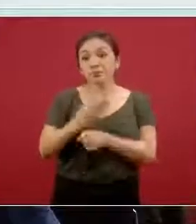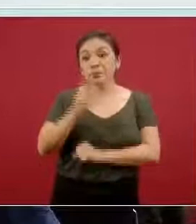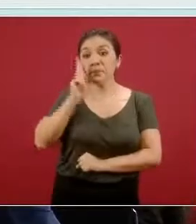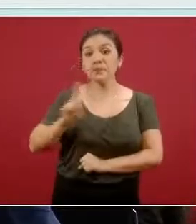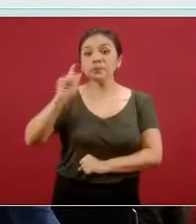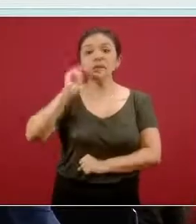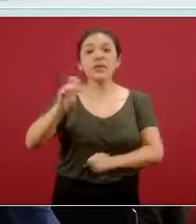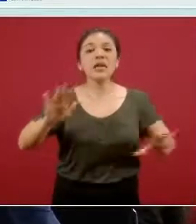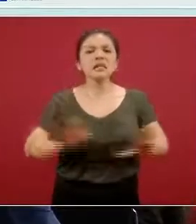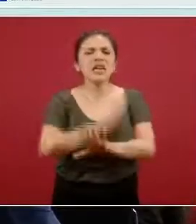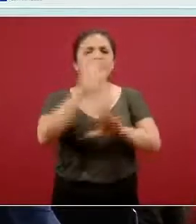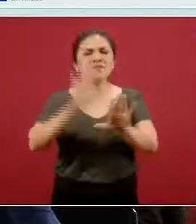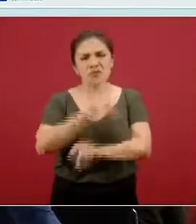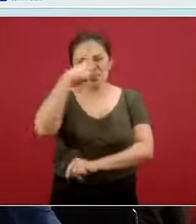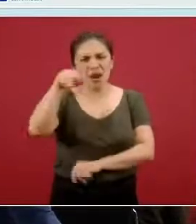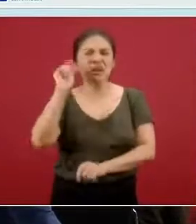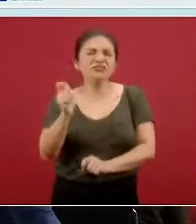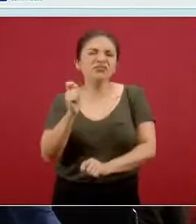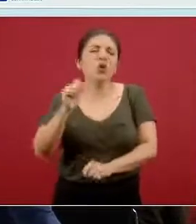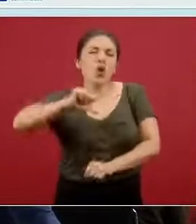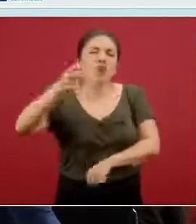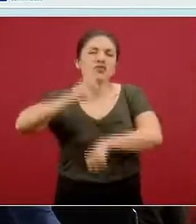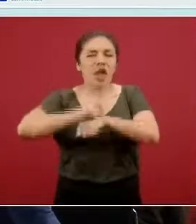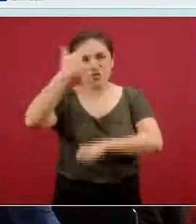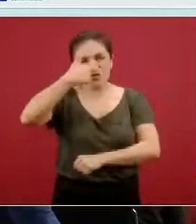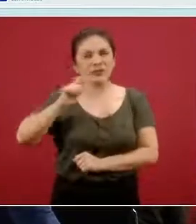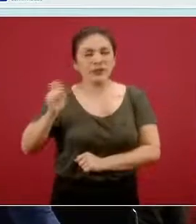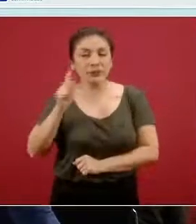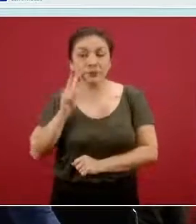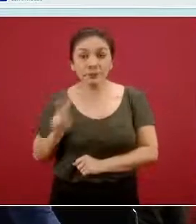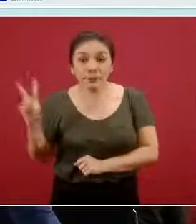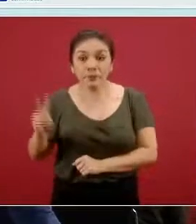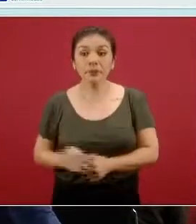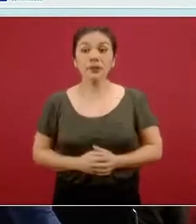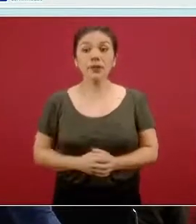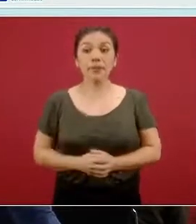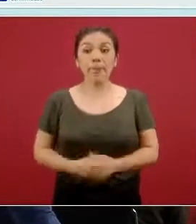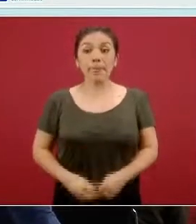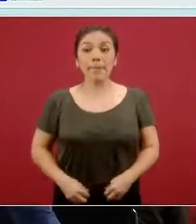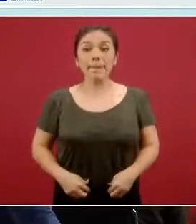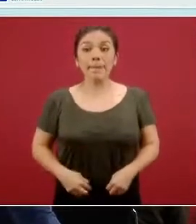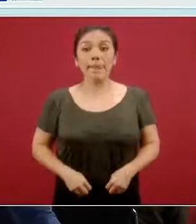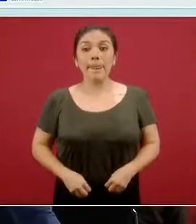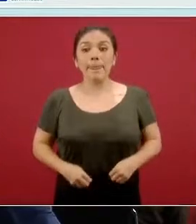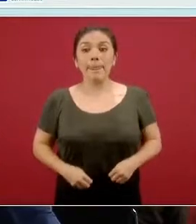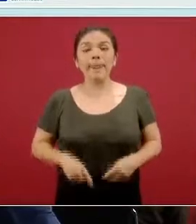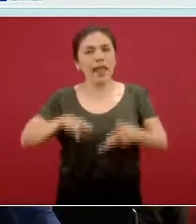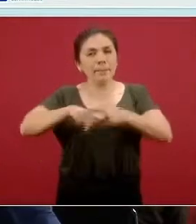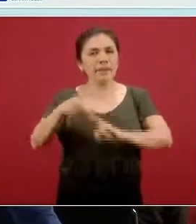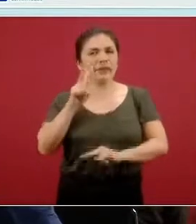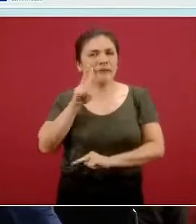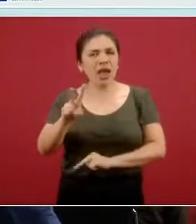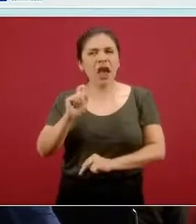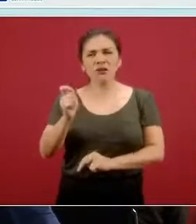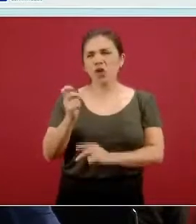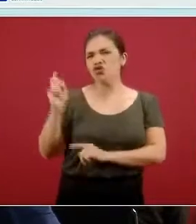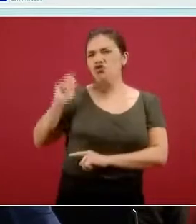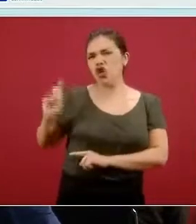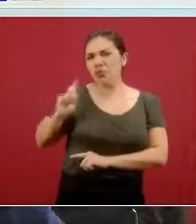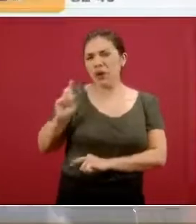la actualización de los números para esta noche. Estamos, como veníamos viendo desde el domingo, ya abriendo la